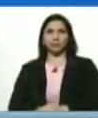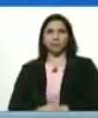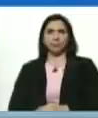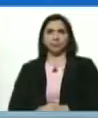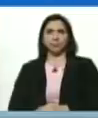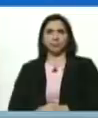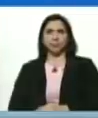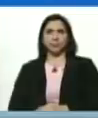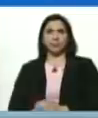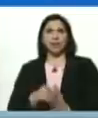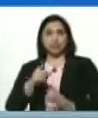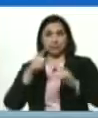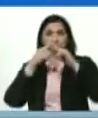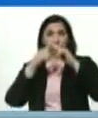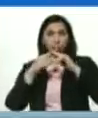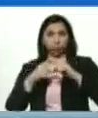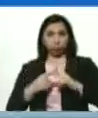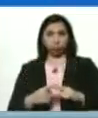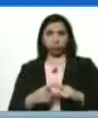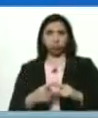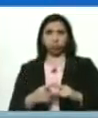así fue calculado